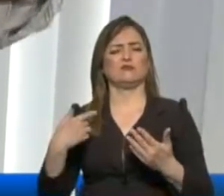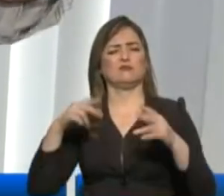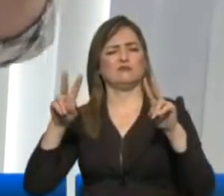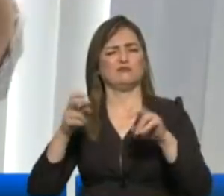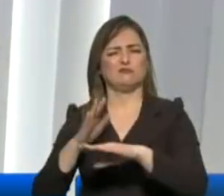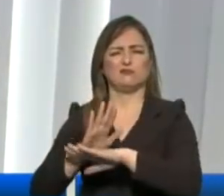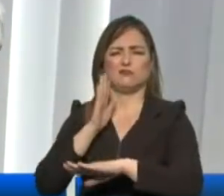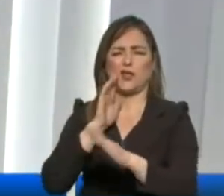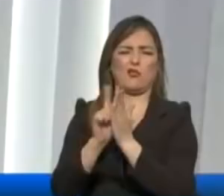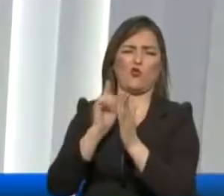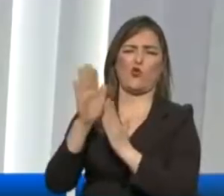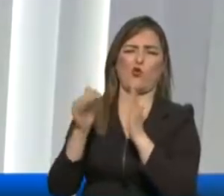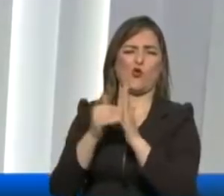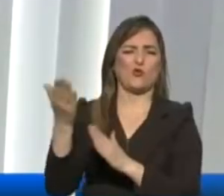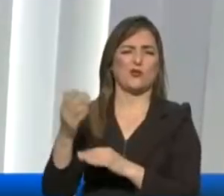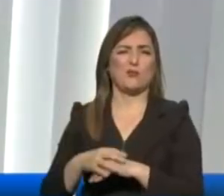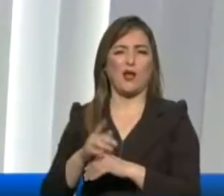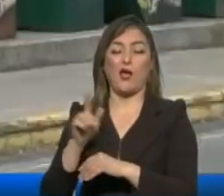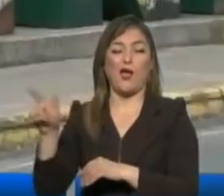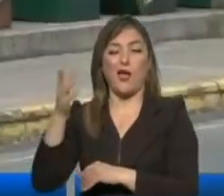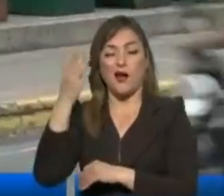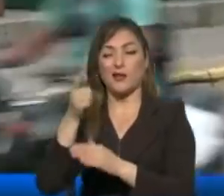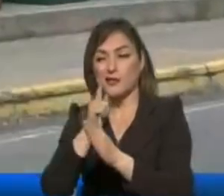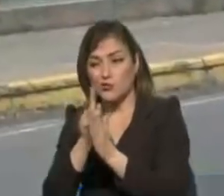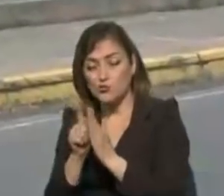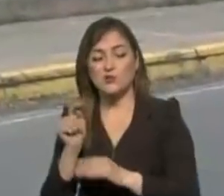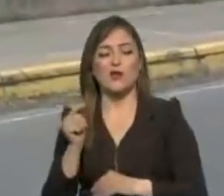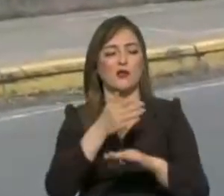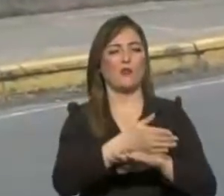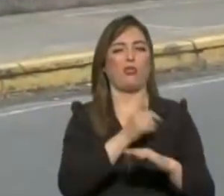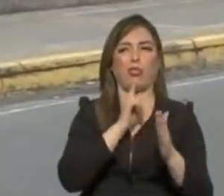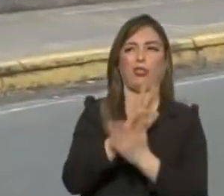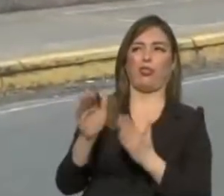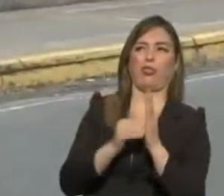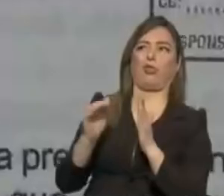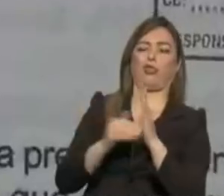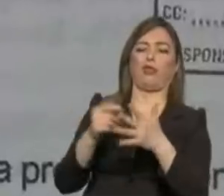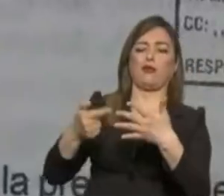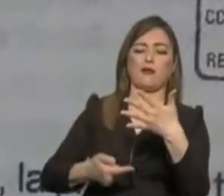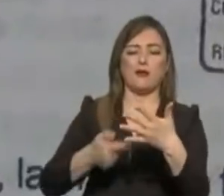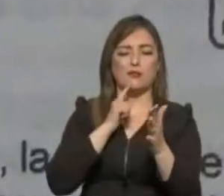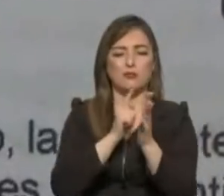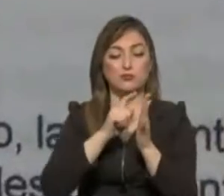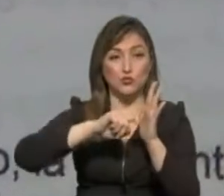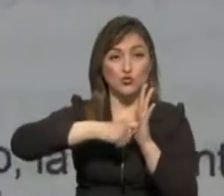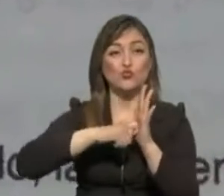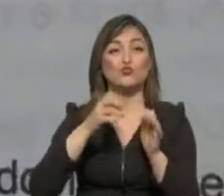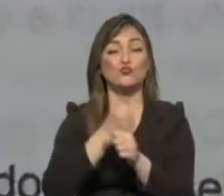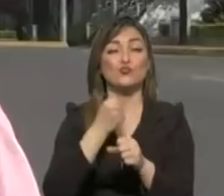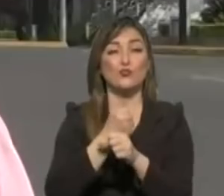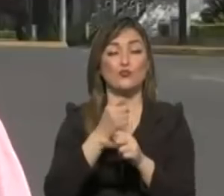otras irregularidades más. Son posteriores a estas acciones de control. A esto se suman denuncias a la Contraloría que han